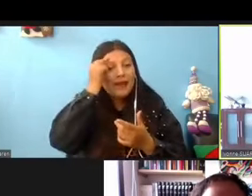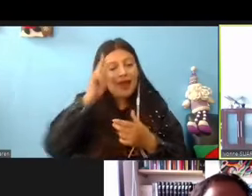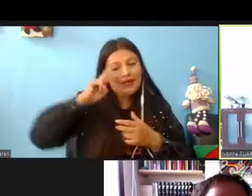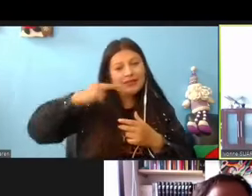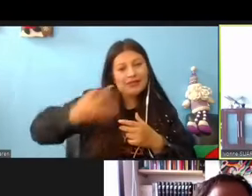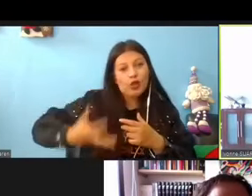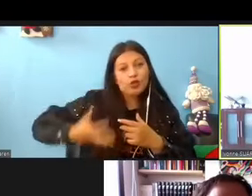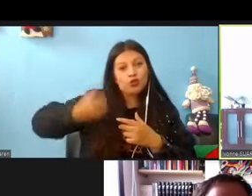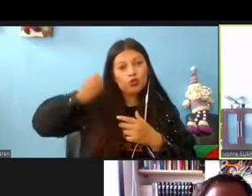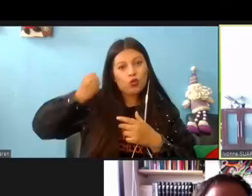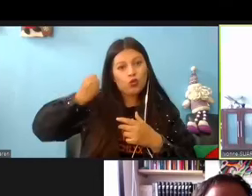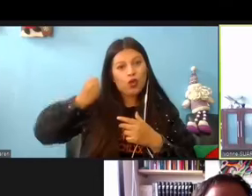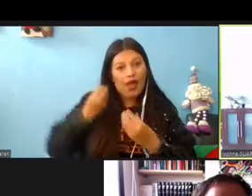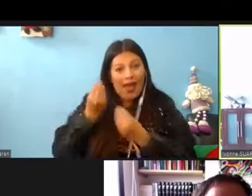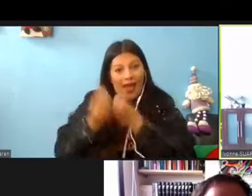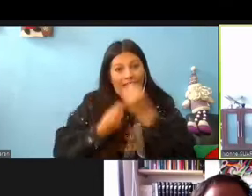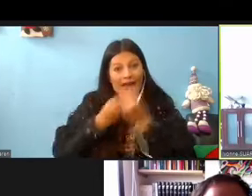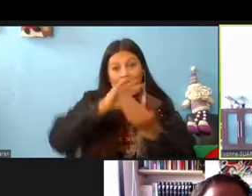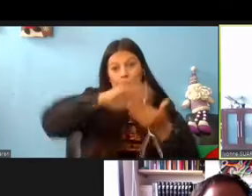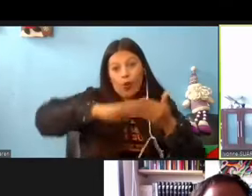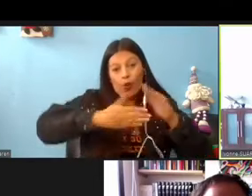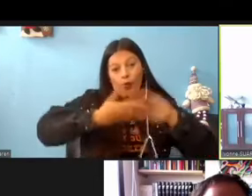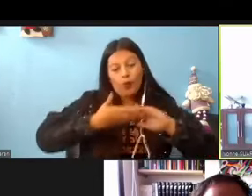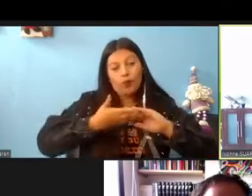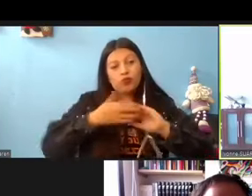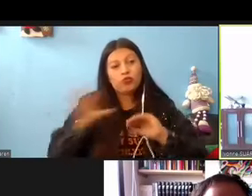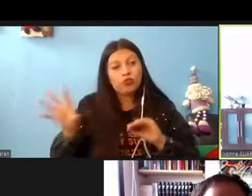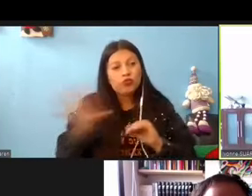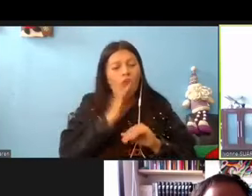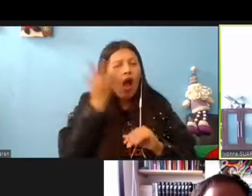historia que hacen las comunidades